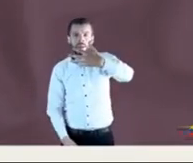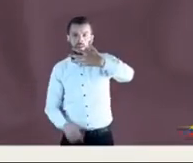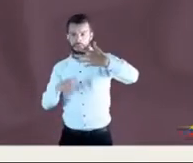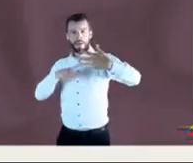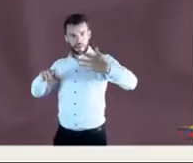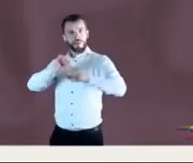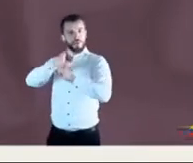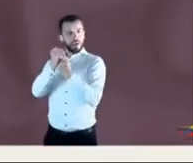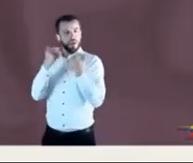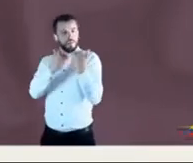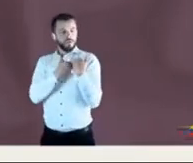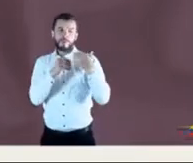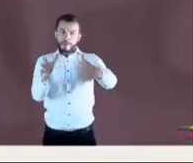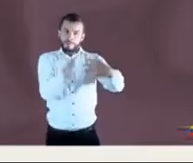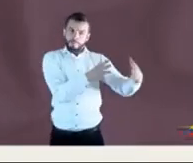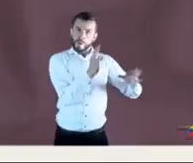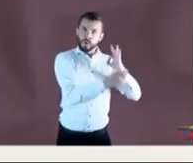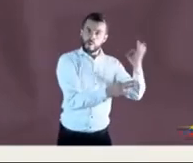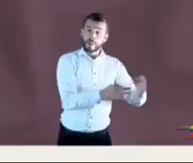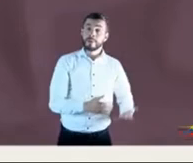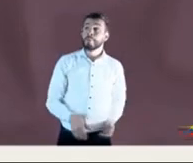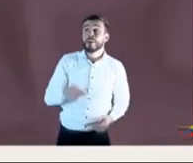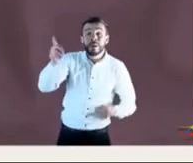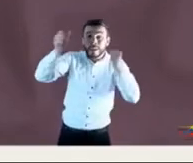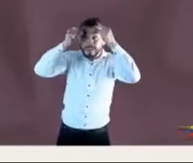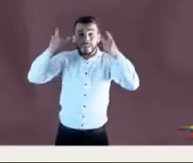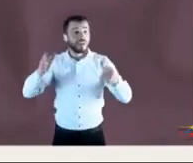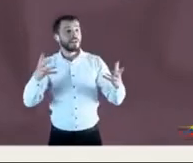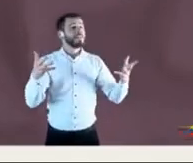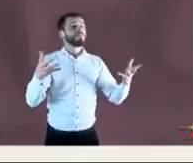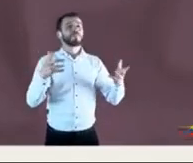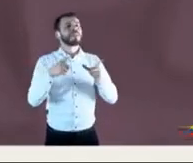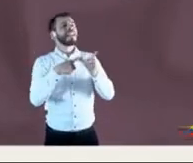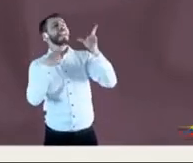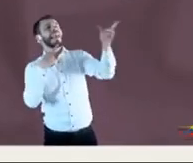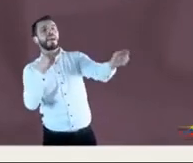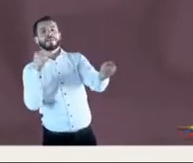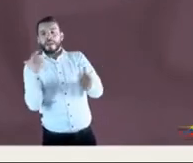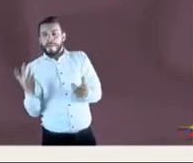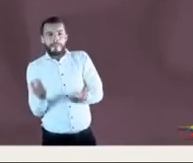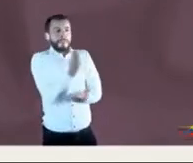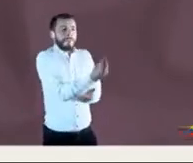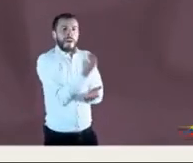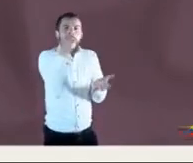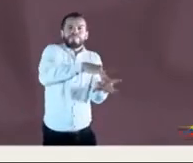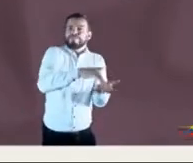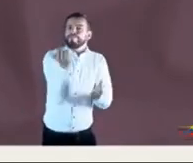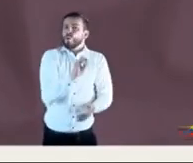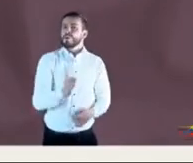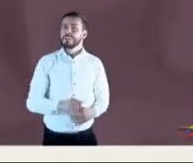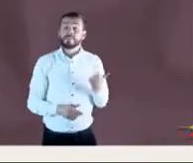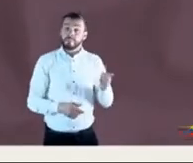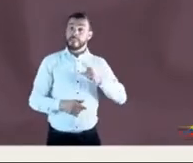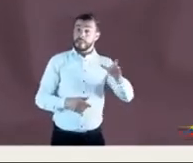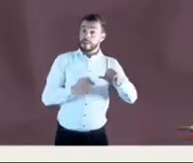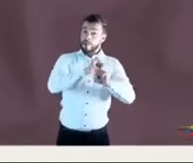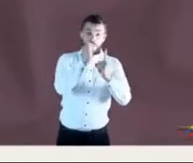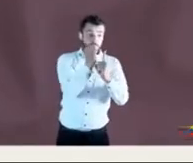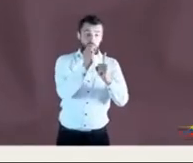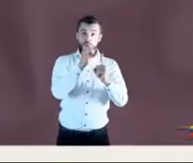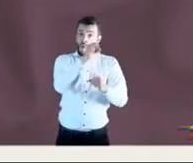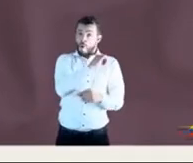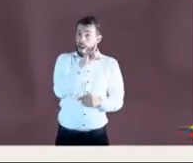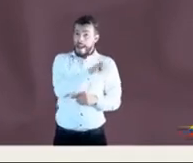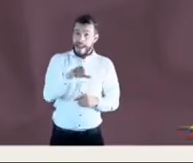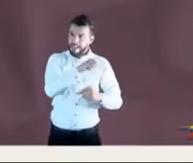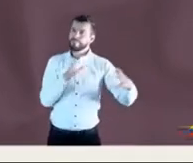alcance. Según los estándares internacionales de derechos humanos, digamos el derecho internacional que se aplica a todos los países,